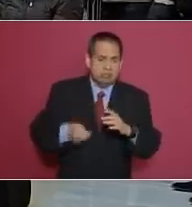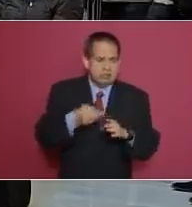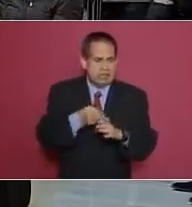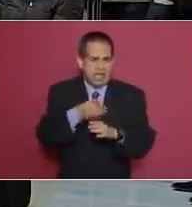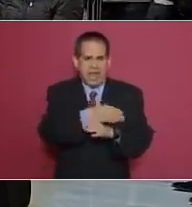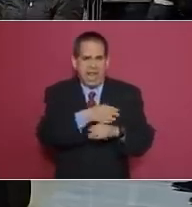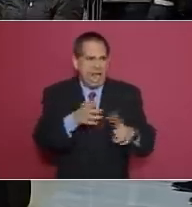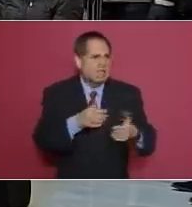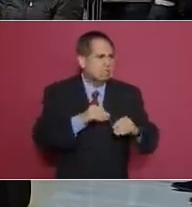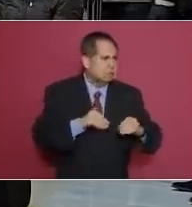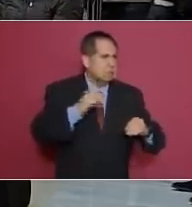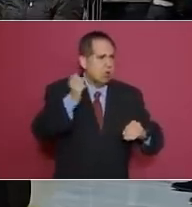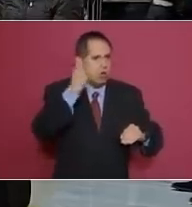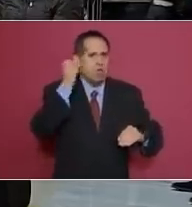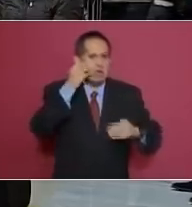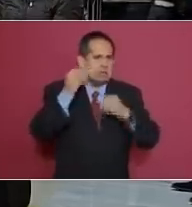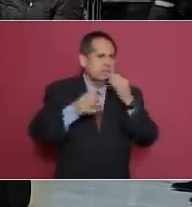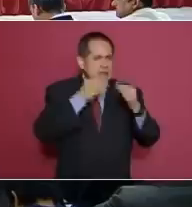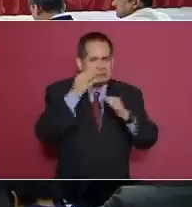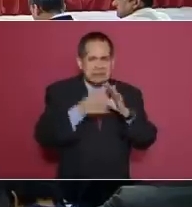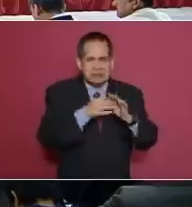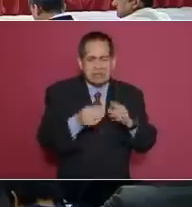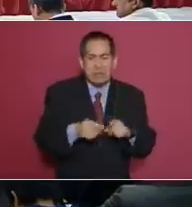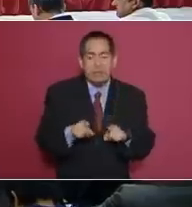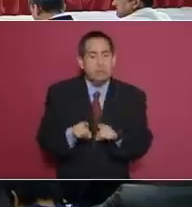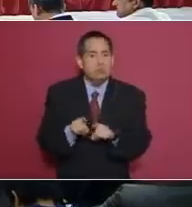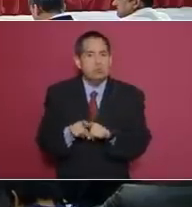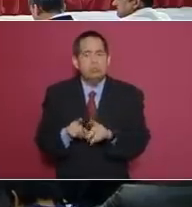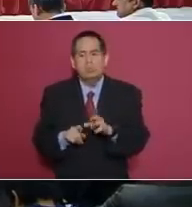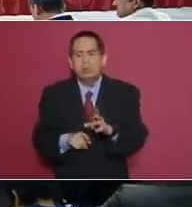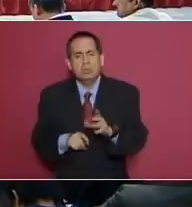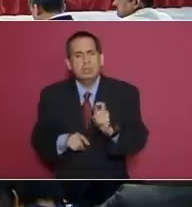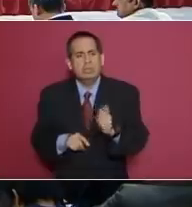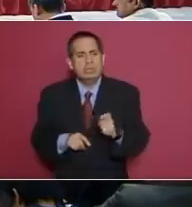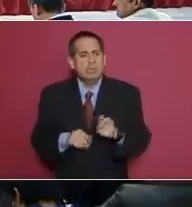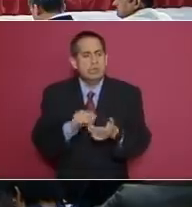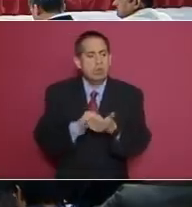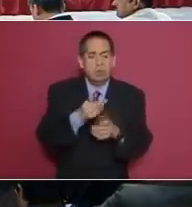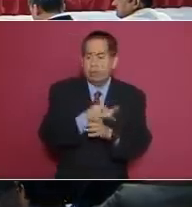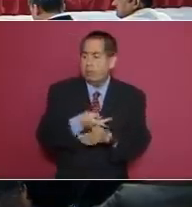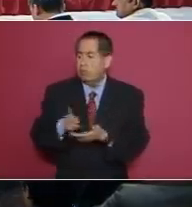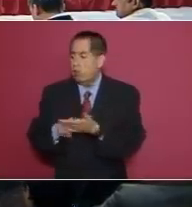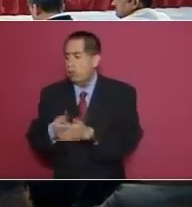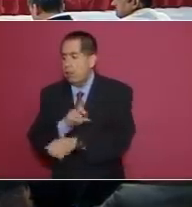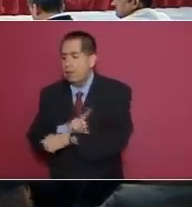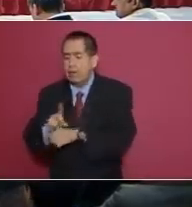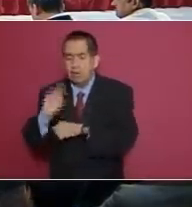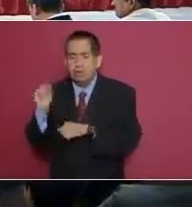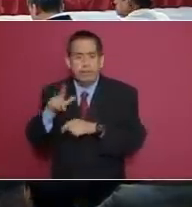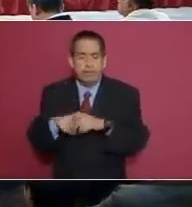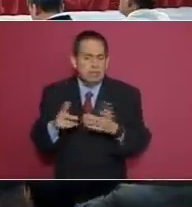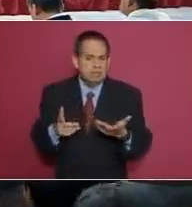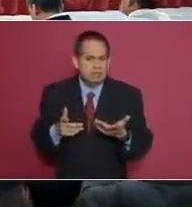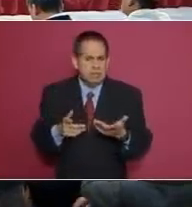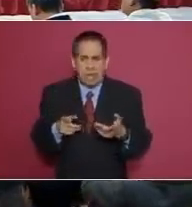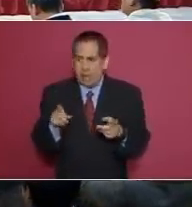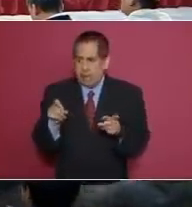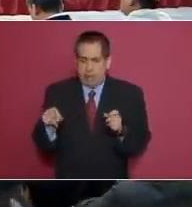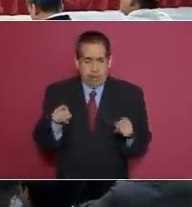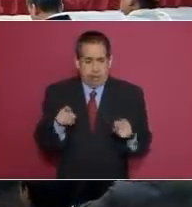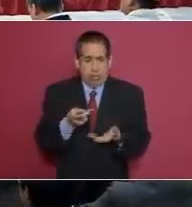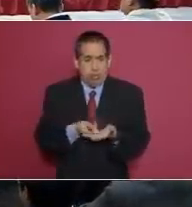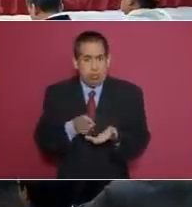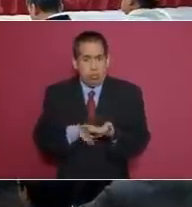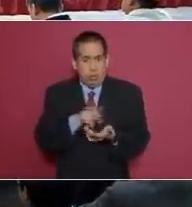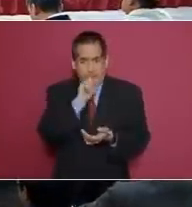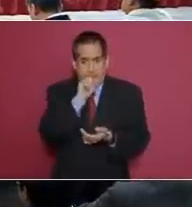muy activo dando conferencias de prensa al mismo tiempo que seguía en funciones de delegado federal. Estaba en esas dos